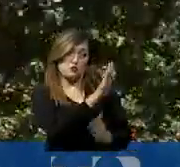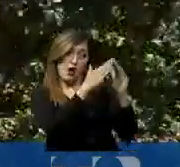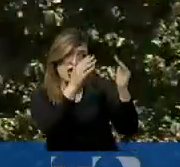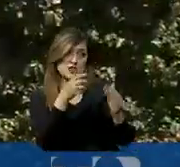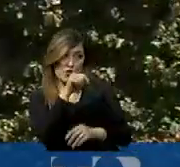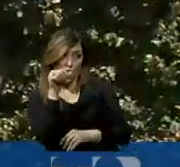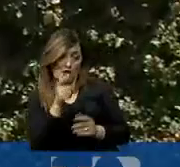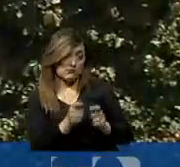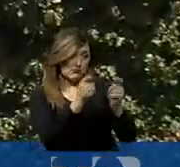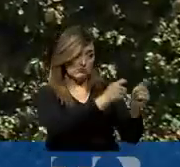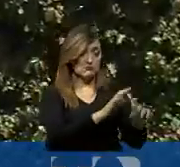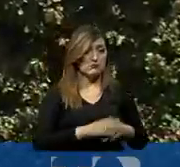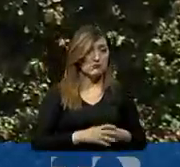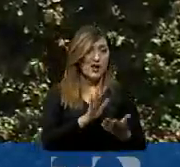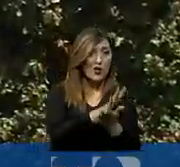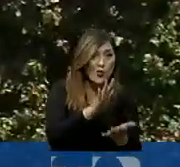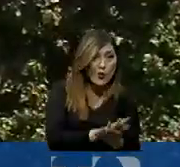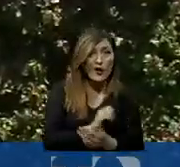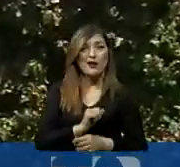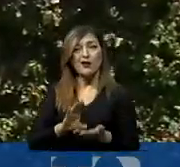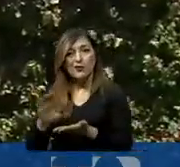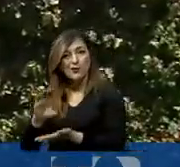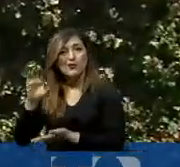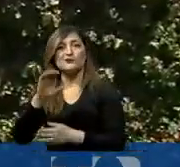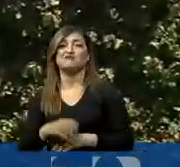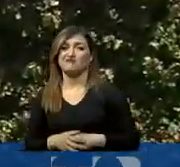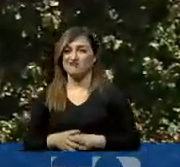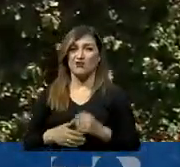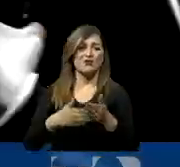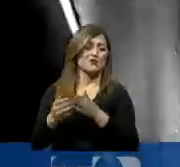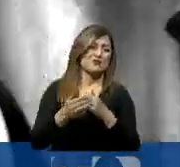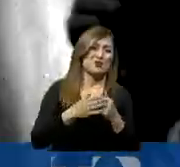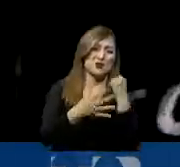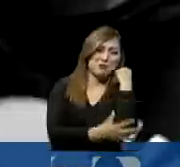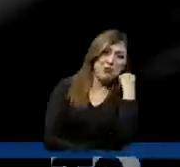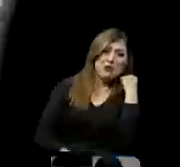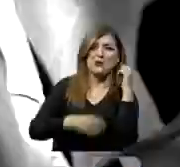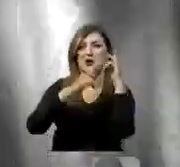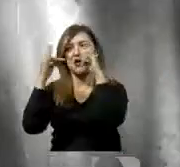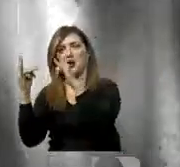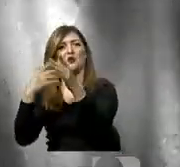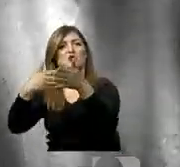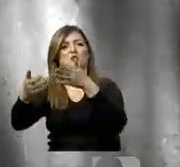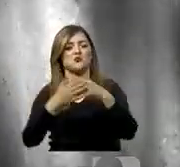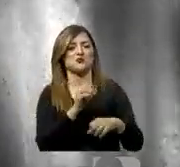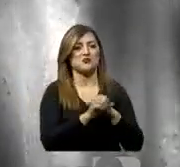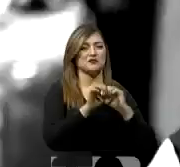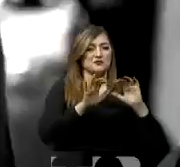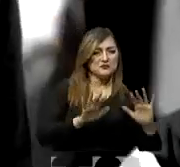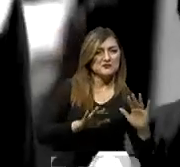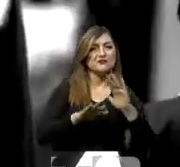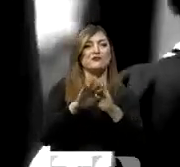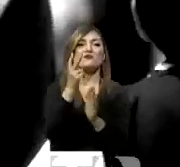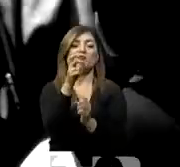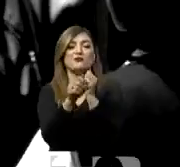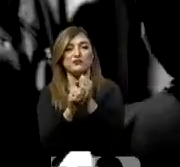niños. Lamentablemente las drogas no ven, no distinguen clase social. Y justamente es a la edad de 10 a 12 años